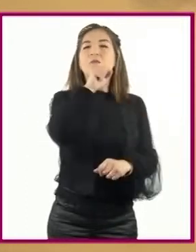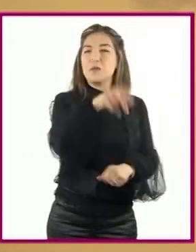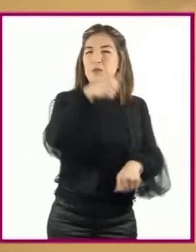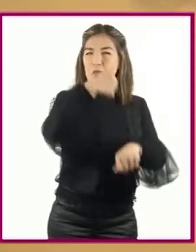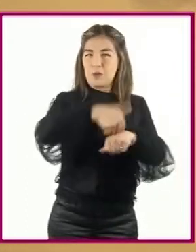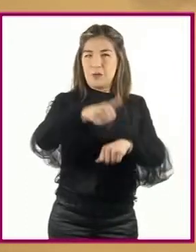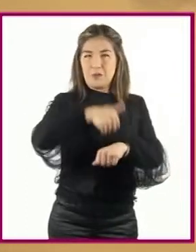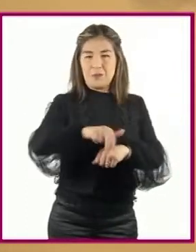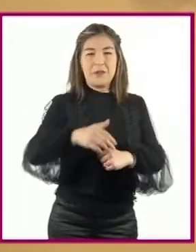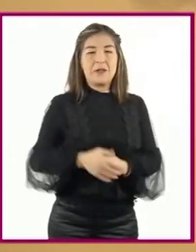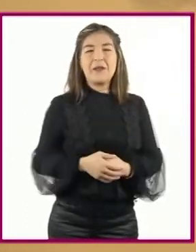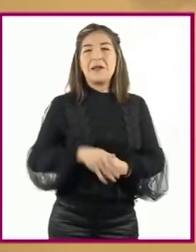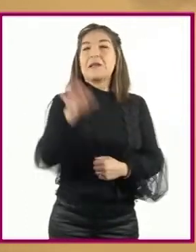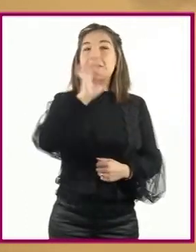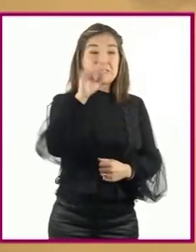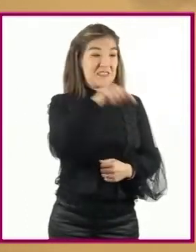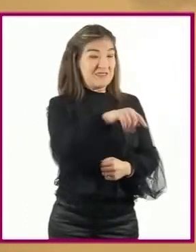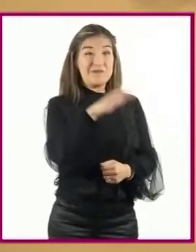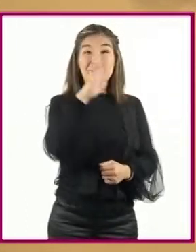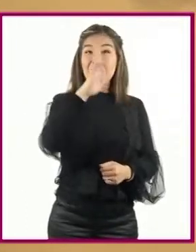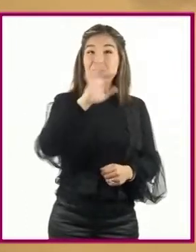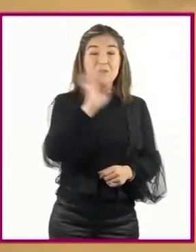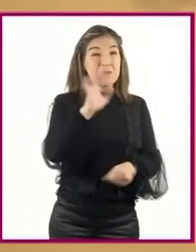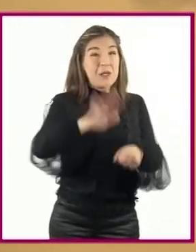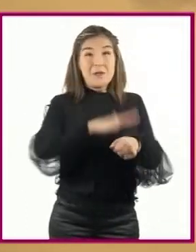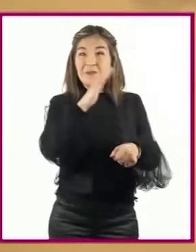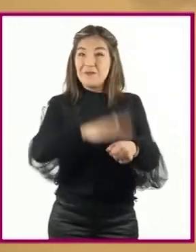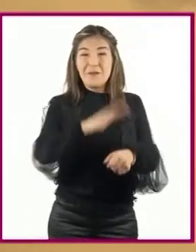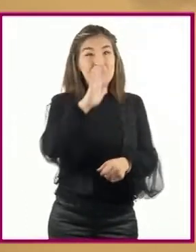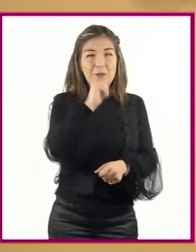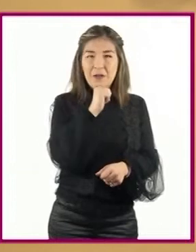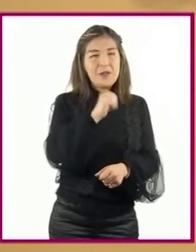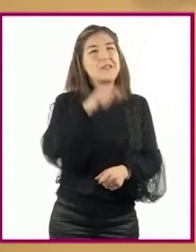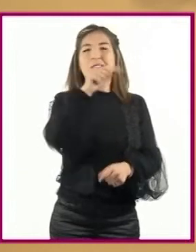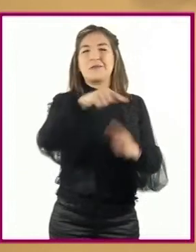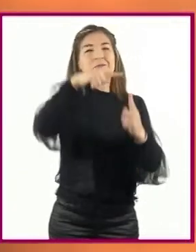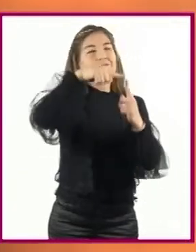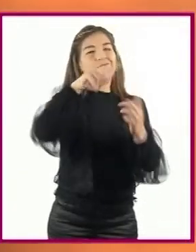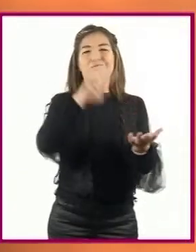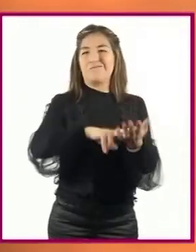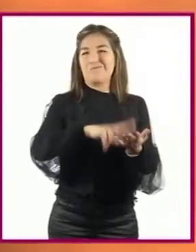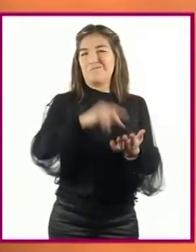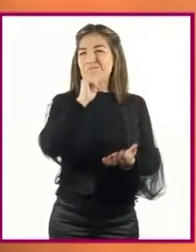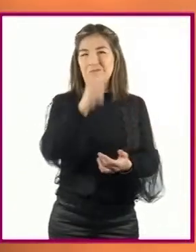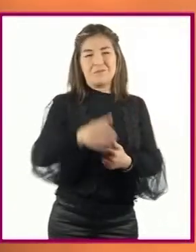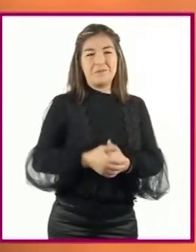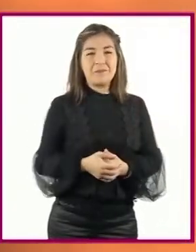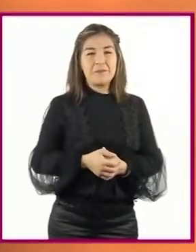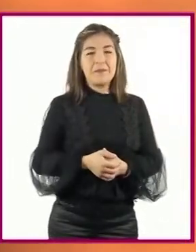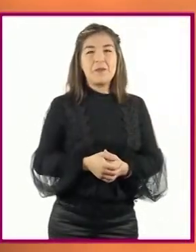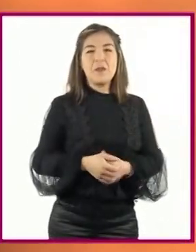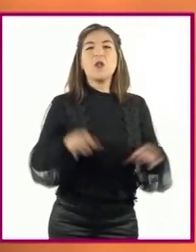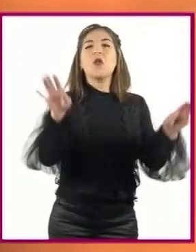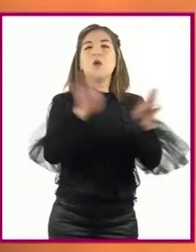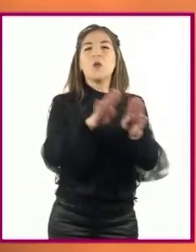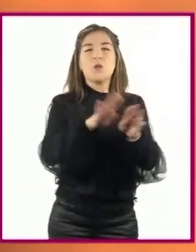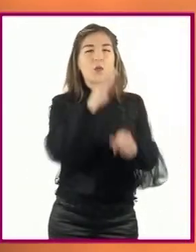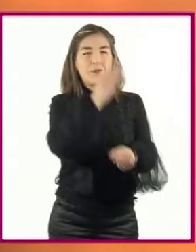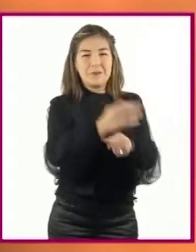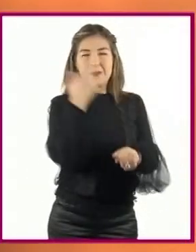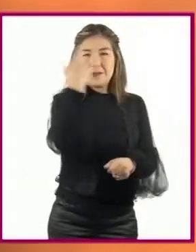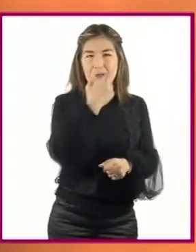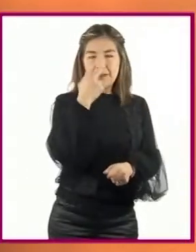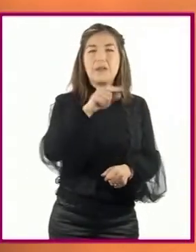factor. Si esta condición no se cumple, las divisiones no son equivalentes. Para formalizar lo analizado,